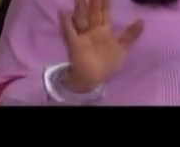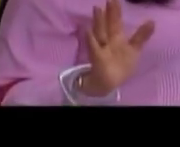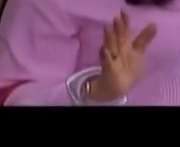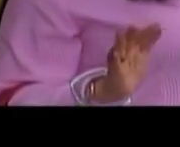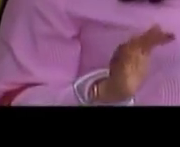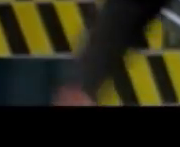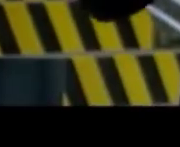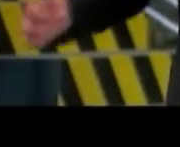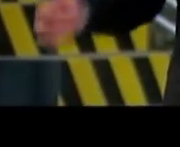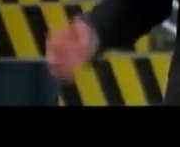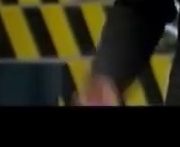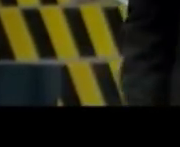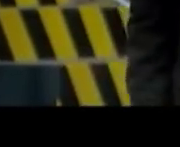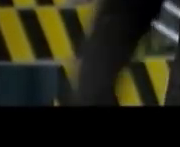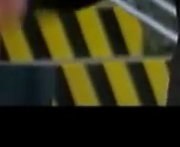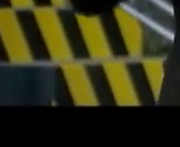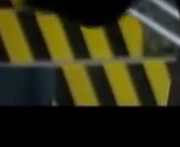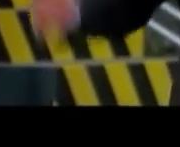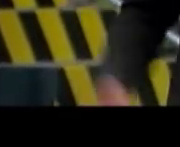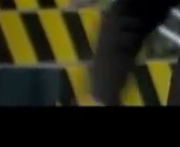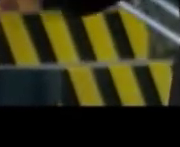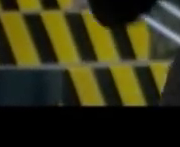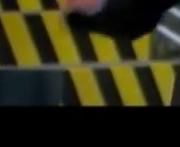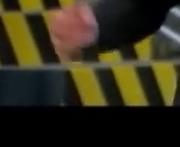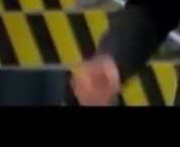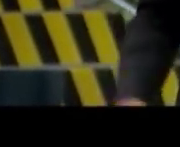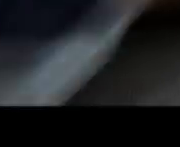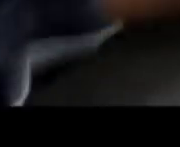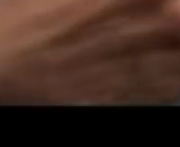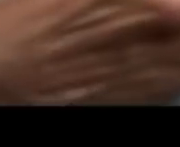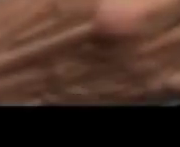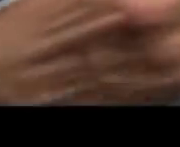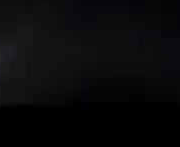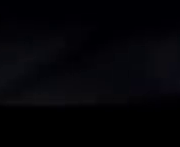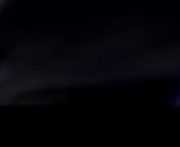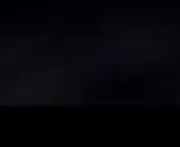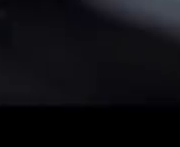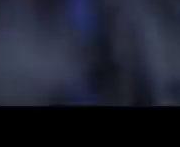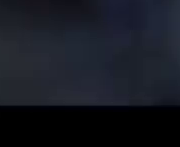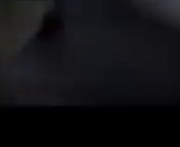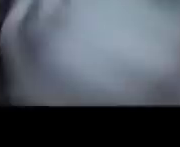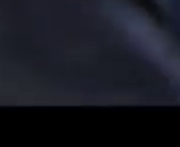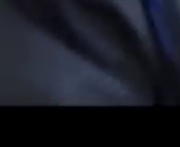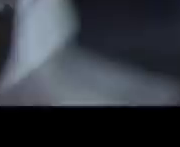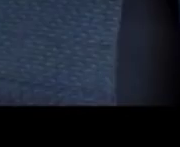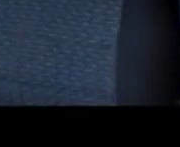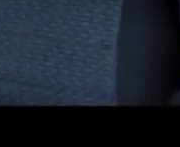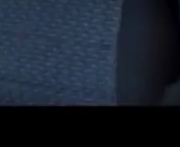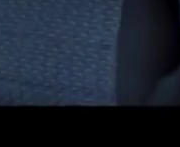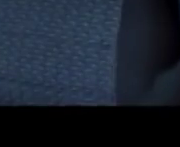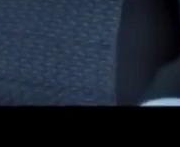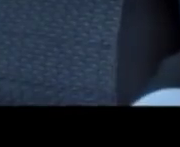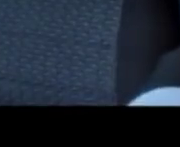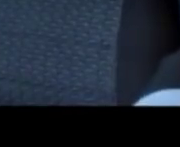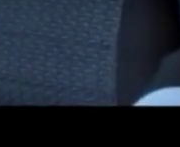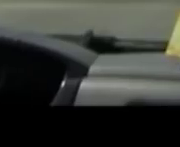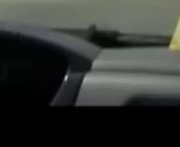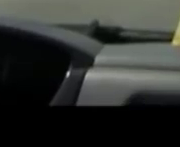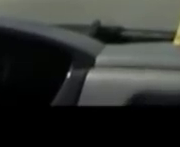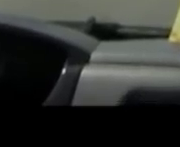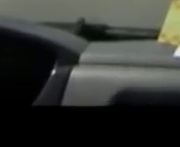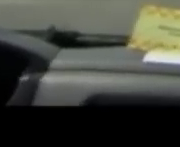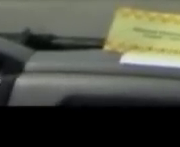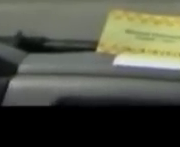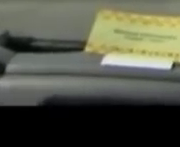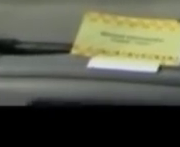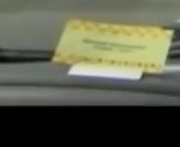defender sus derechos. Por la dignidad, por la igualdad, por el equilibrio. Pero del volante. No creo que se metan al motel.